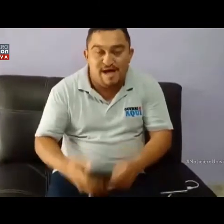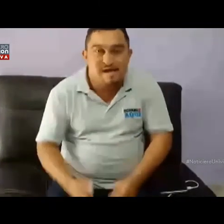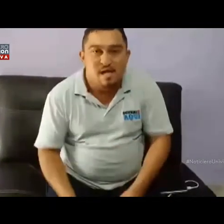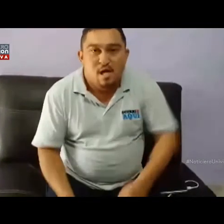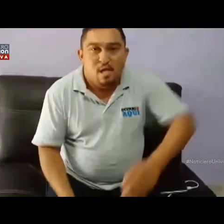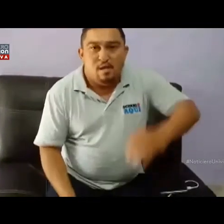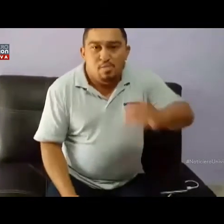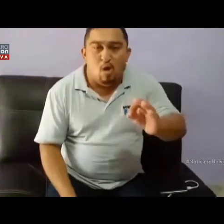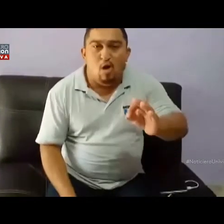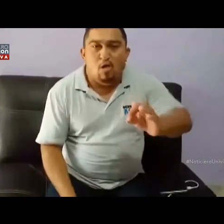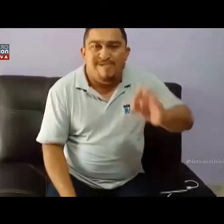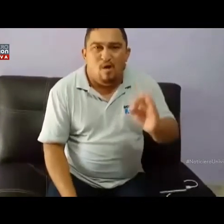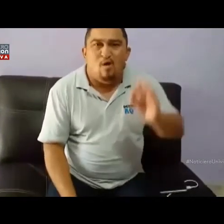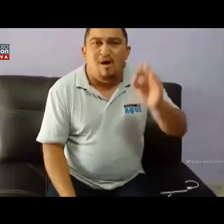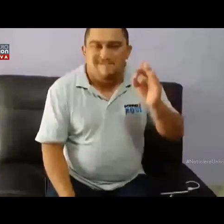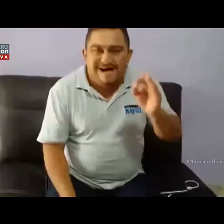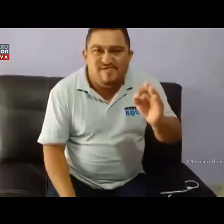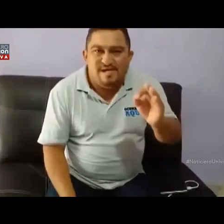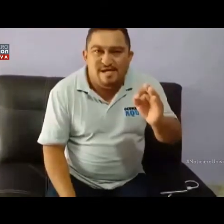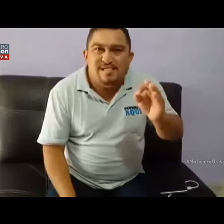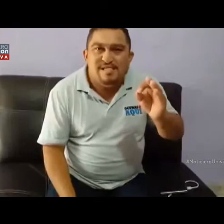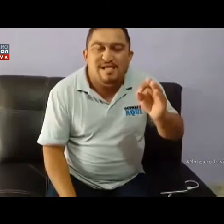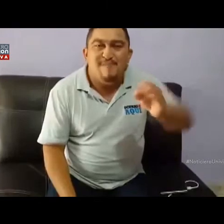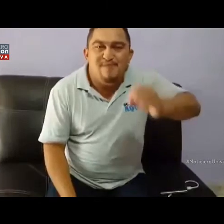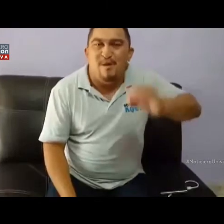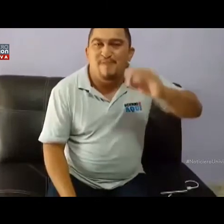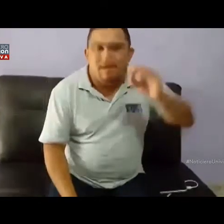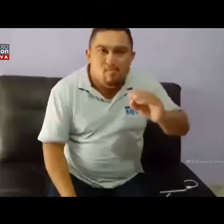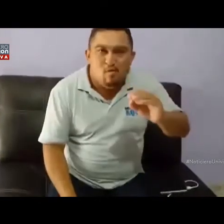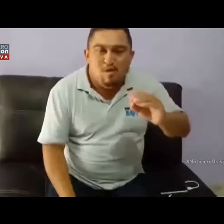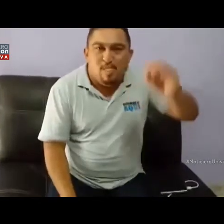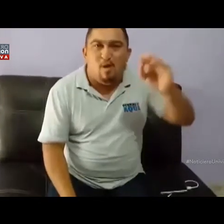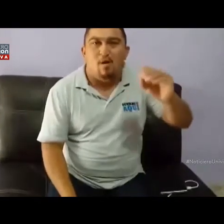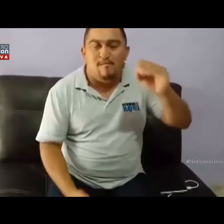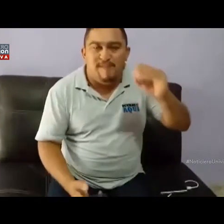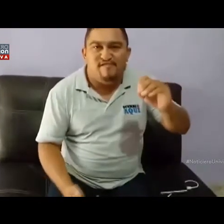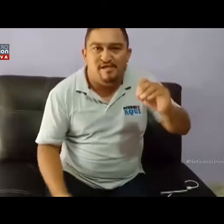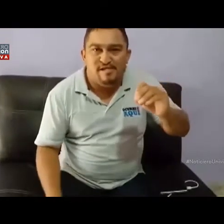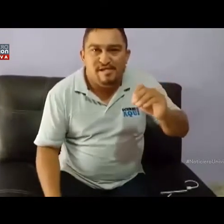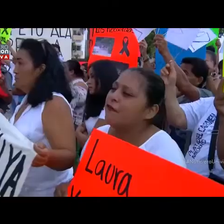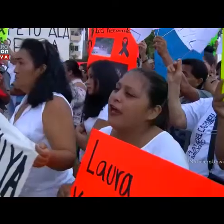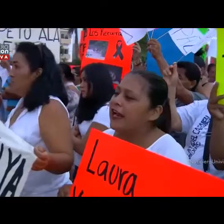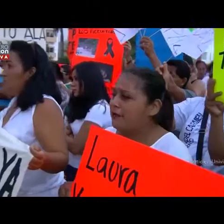Beristain de todo lo que pase a mí o a mi equipo, de todo lo que pase.